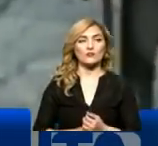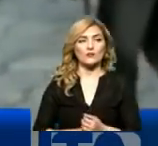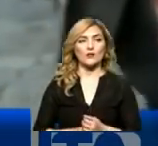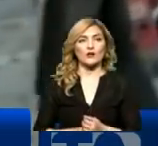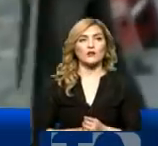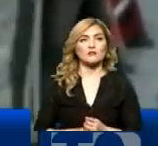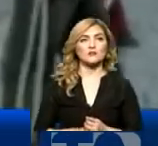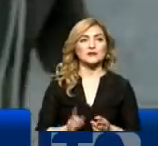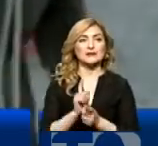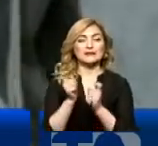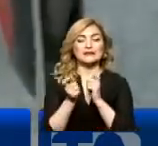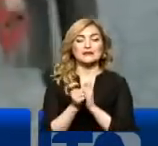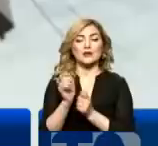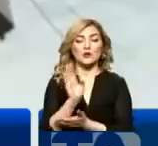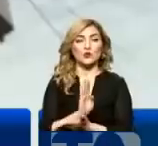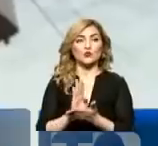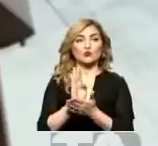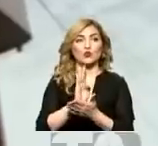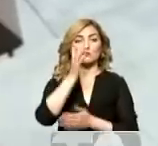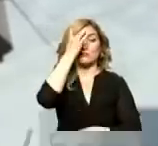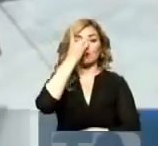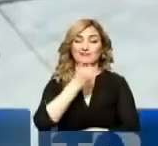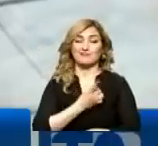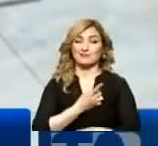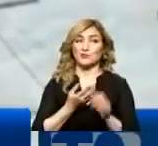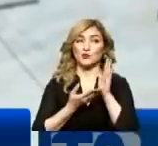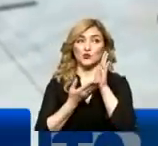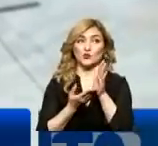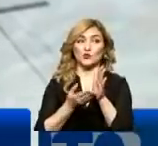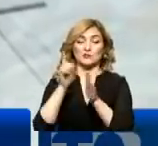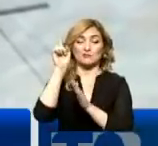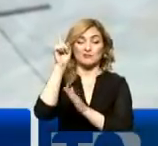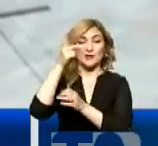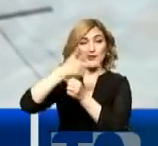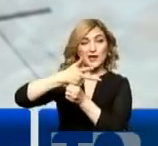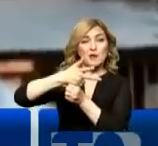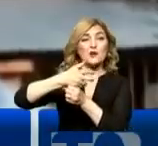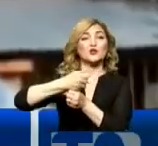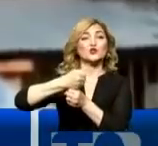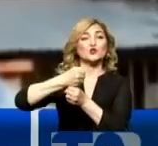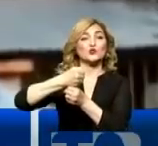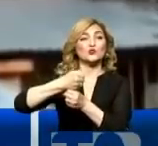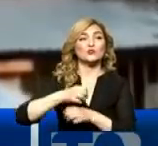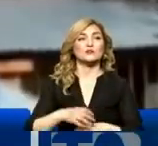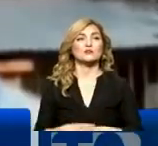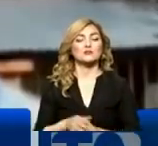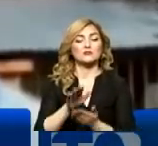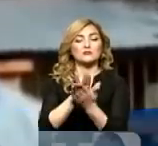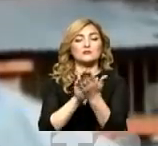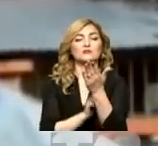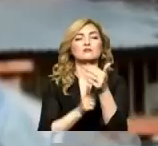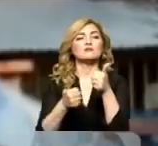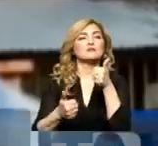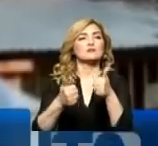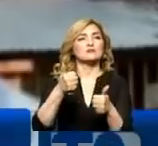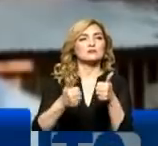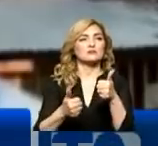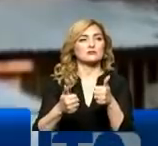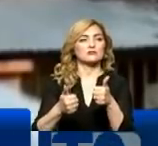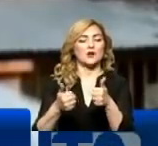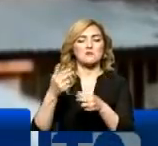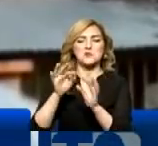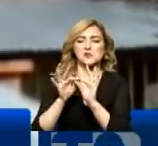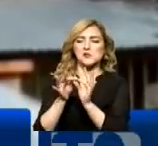mientras llegan los cambios en los barrios, toman acciones como la colocación de cámaras de seguridad. El proyecto consiste en instalar